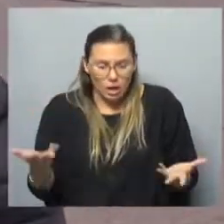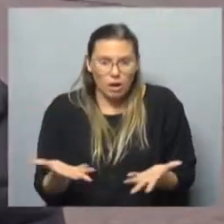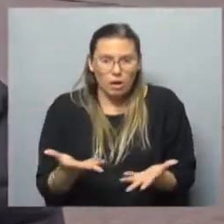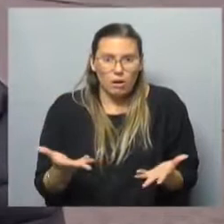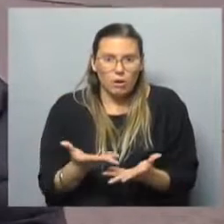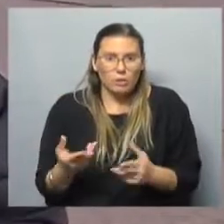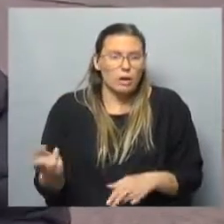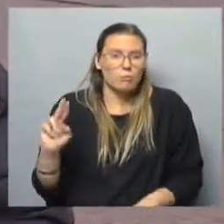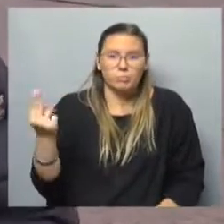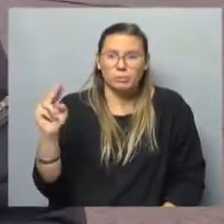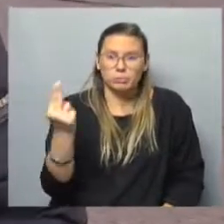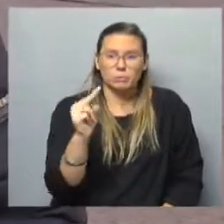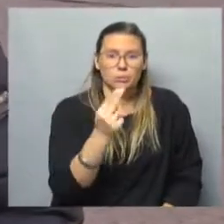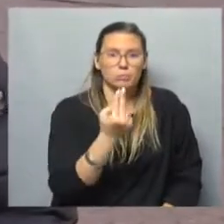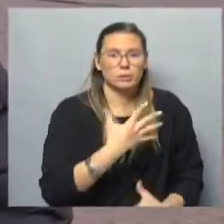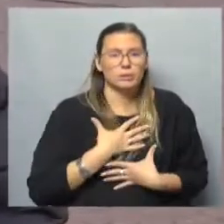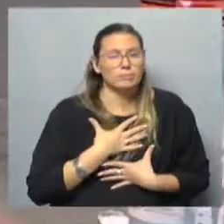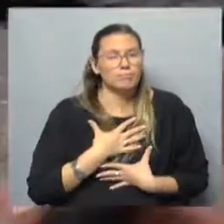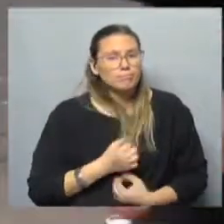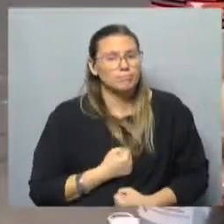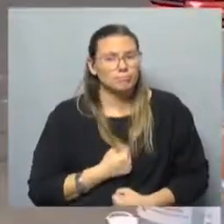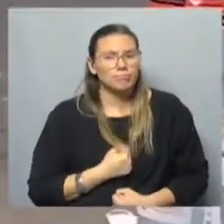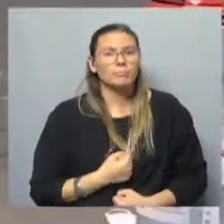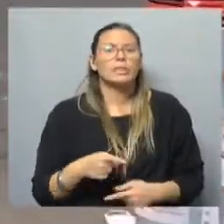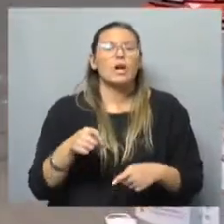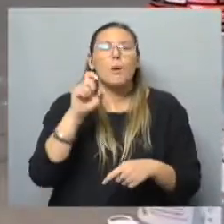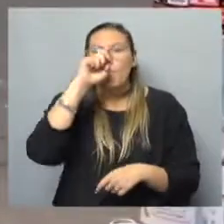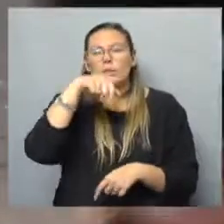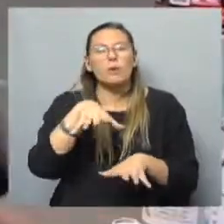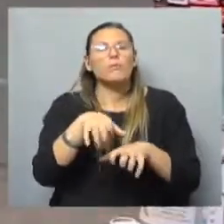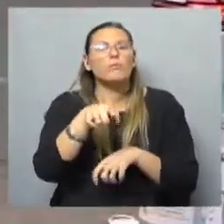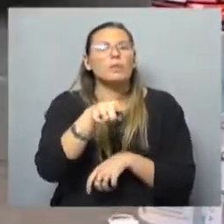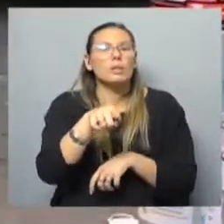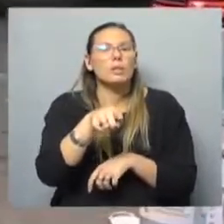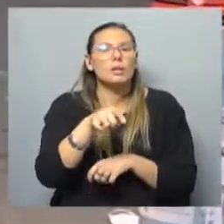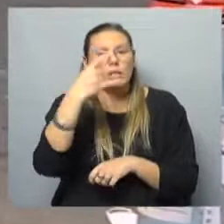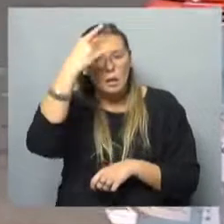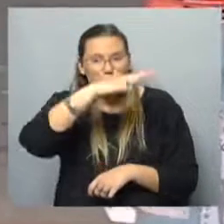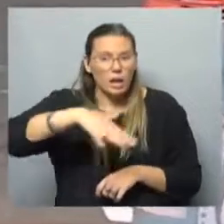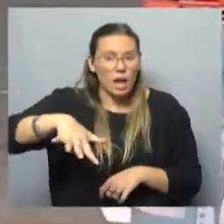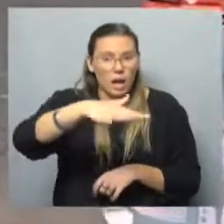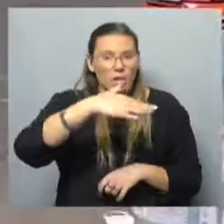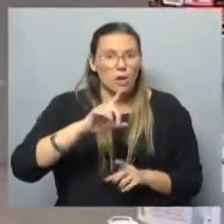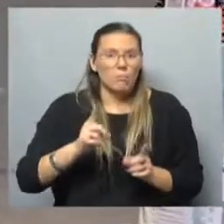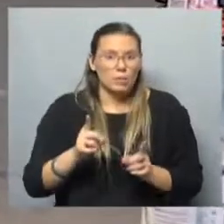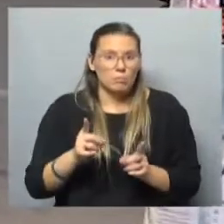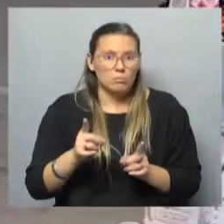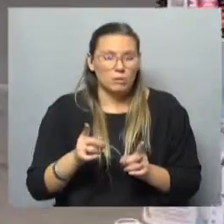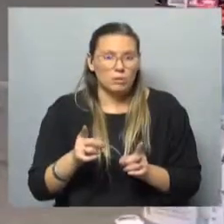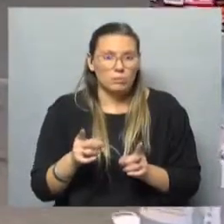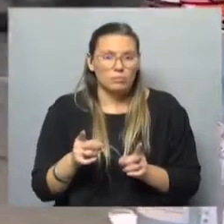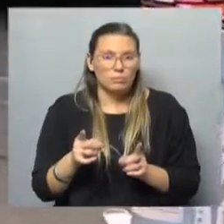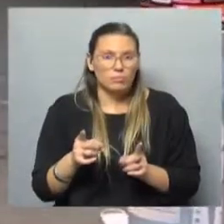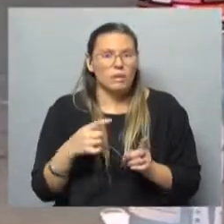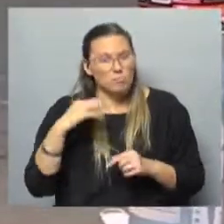se está muriendo, genera angustia. Es angustiante. ¿En qué parte de Montevideo vivís? En el Prado. Y en el Prado mismo, así como está,